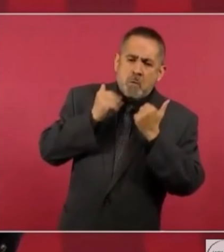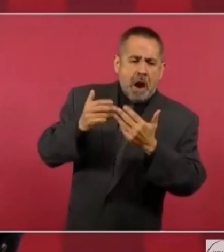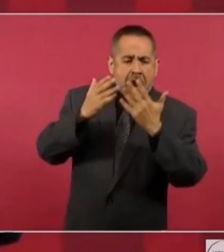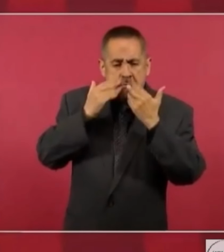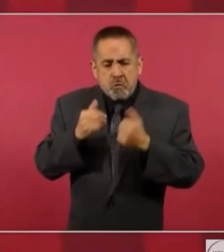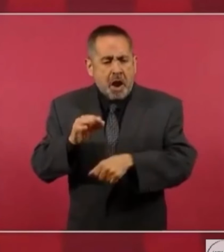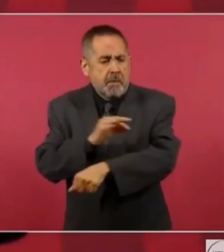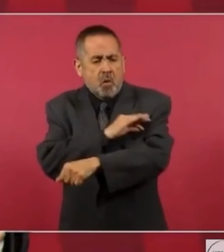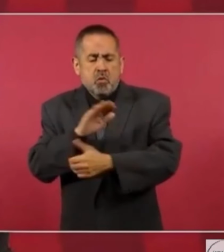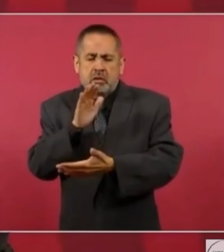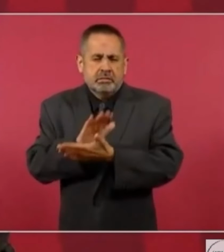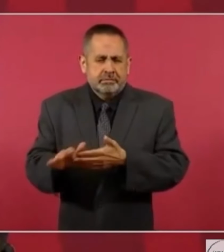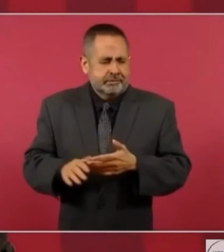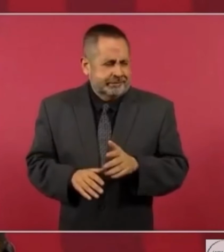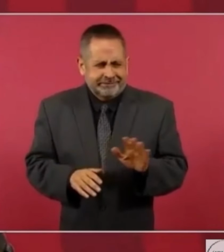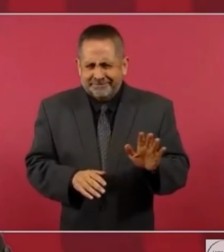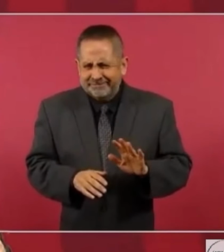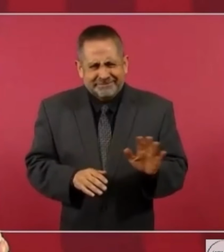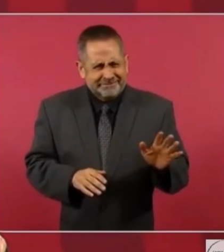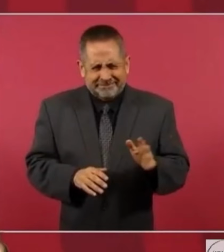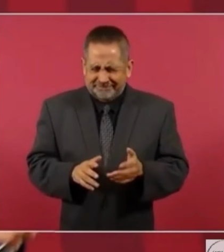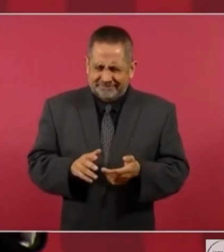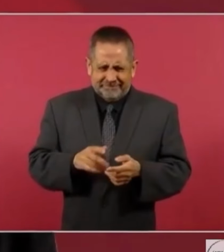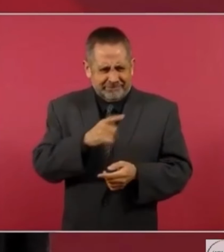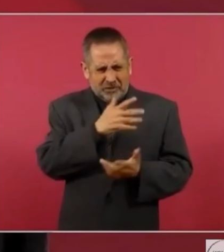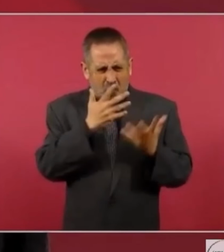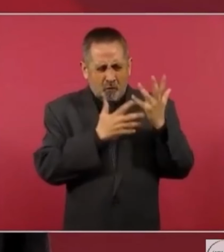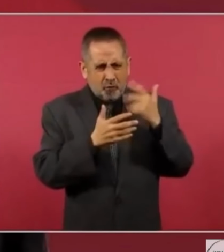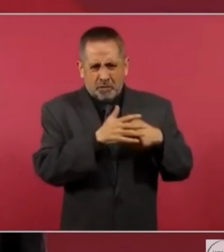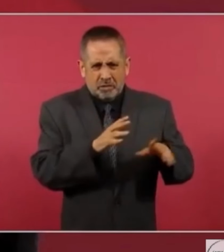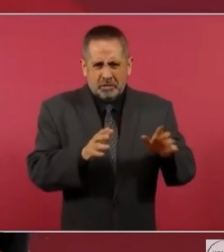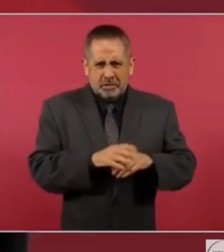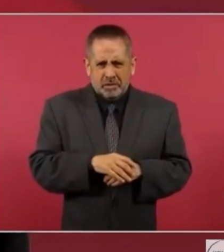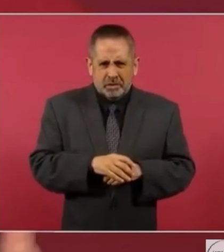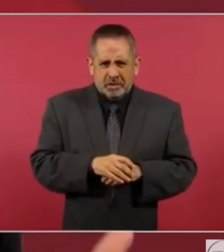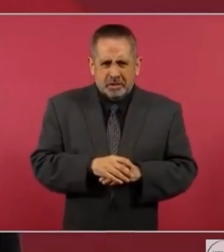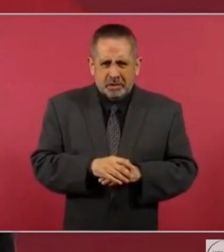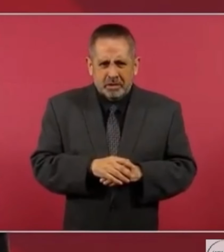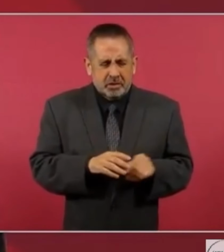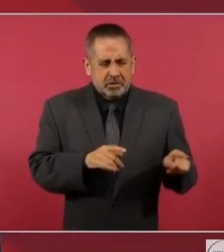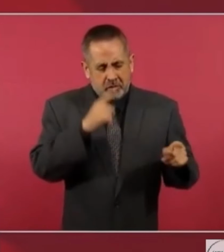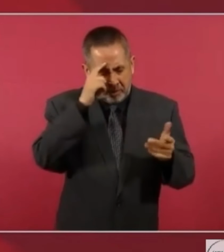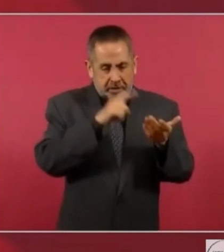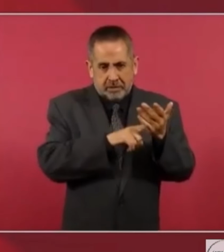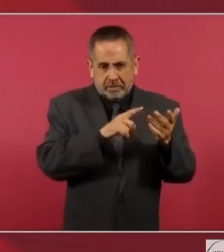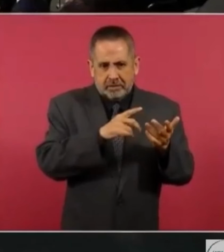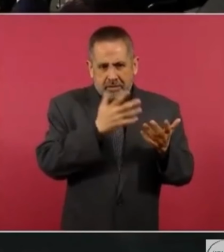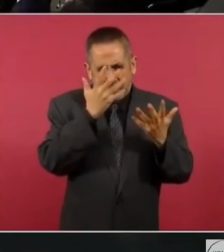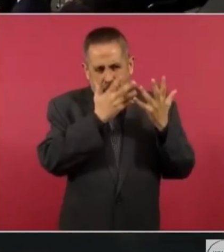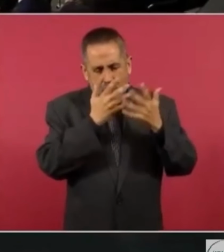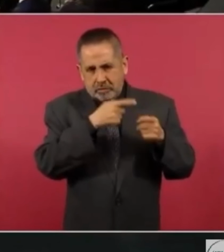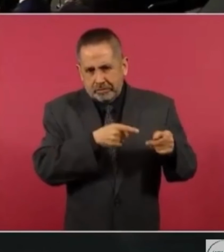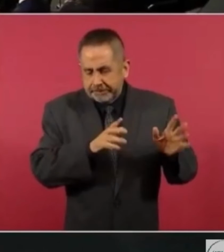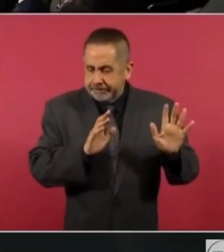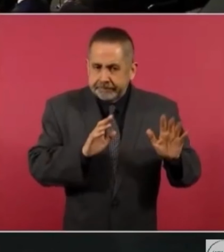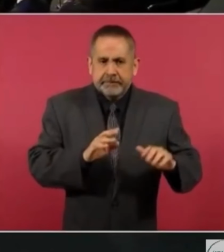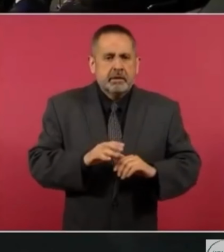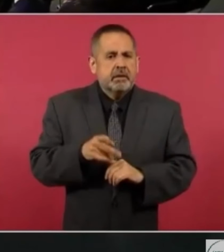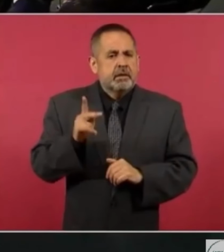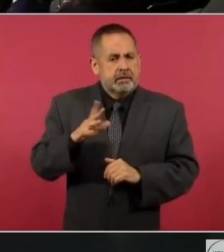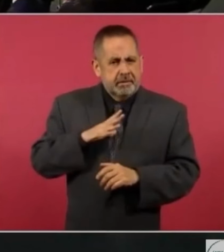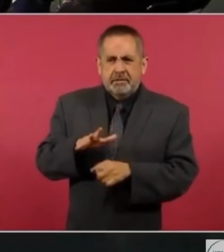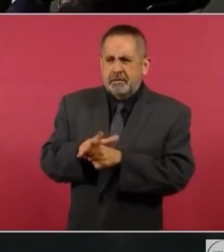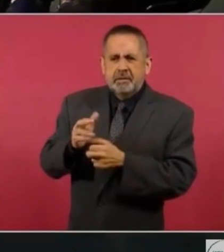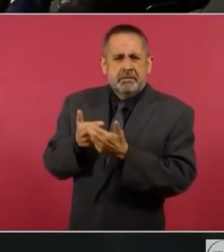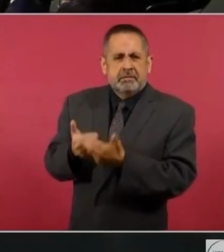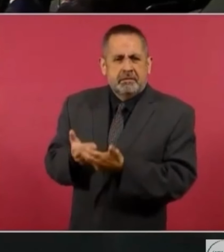la influenza. Ya quedó claro que se confundieron. No creo que haya mala voluntad, yo creo que se confundieron. Pero en este